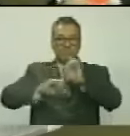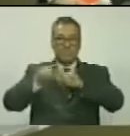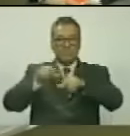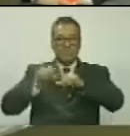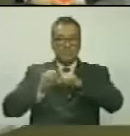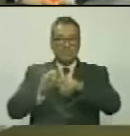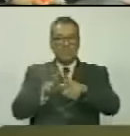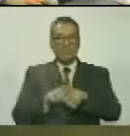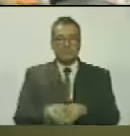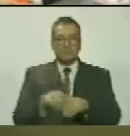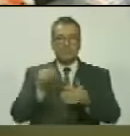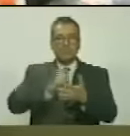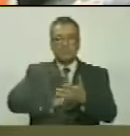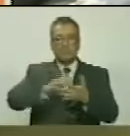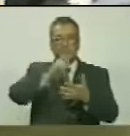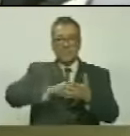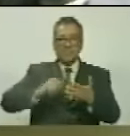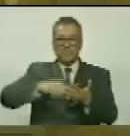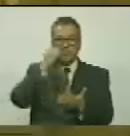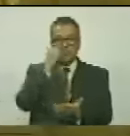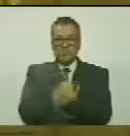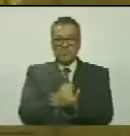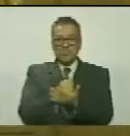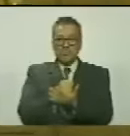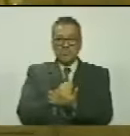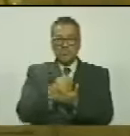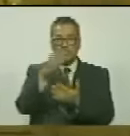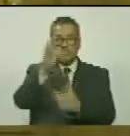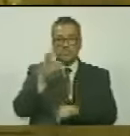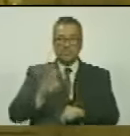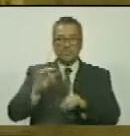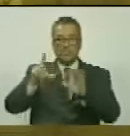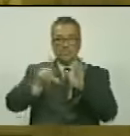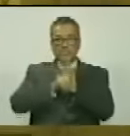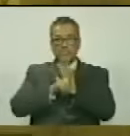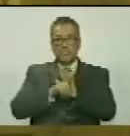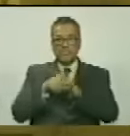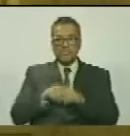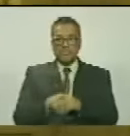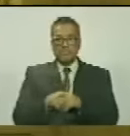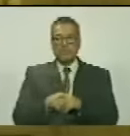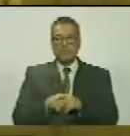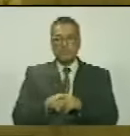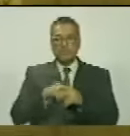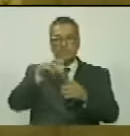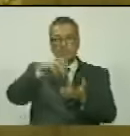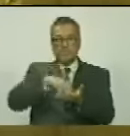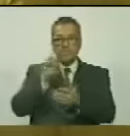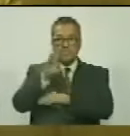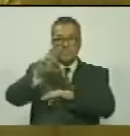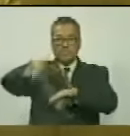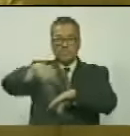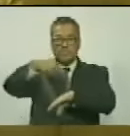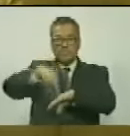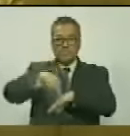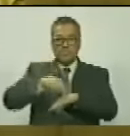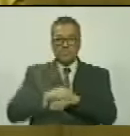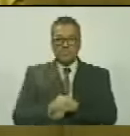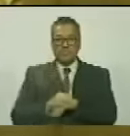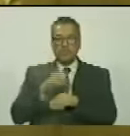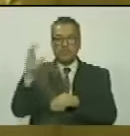mismo dado firmado y sellado en el Palacio Federal Legislativo sede de la Asamblea Nacional